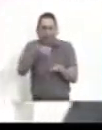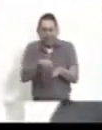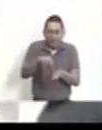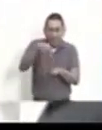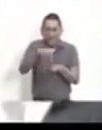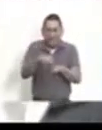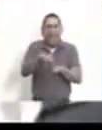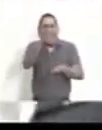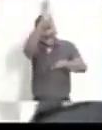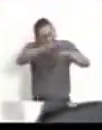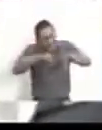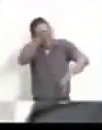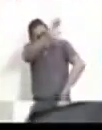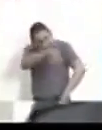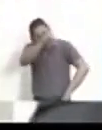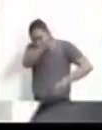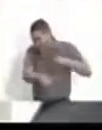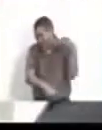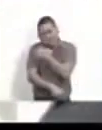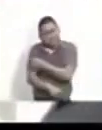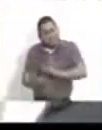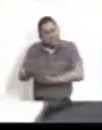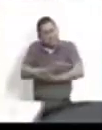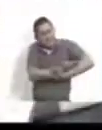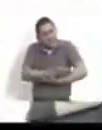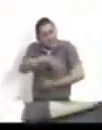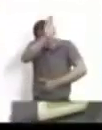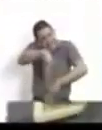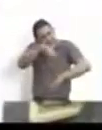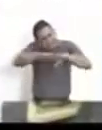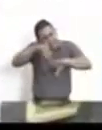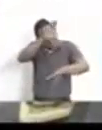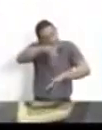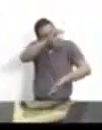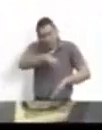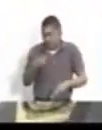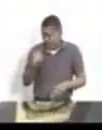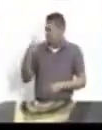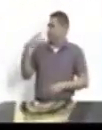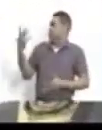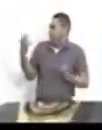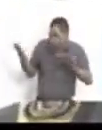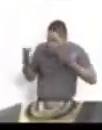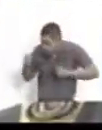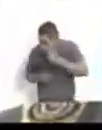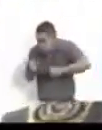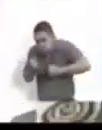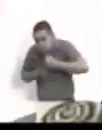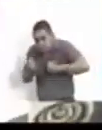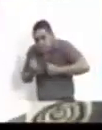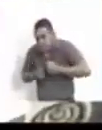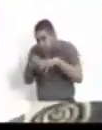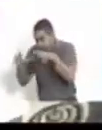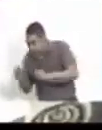que socorriera a un bebé que estaba cerca de ellos. Cuando lo levanté,